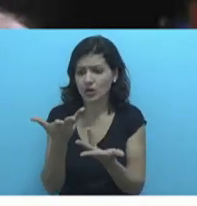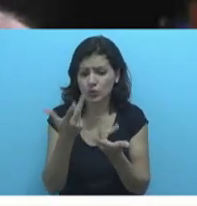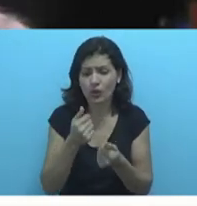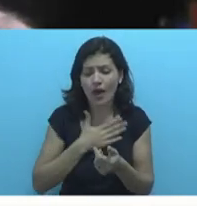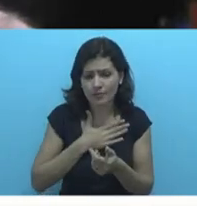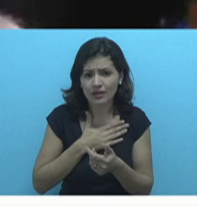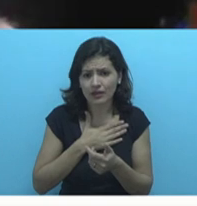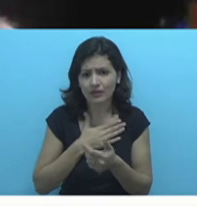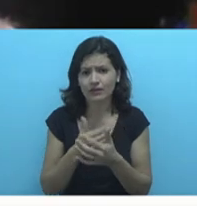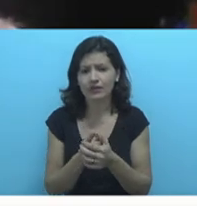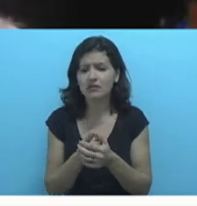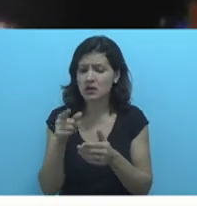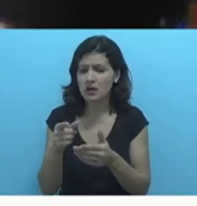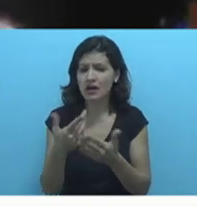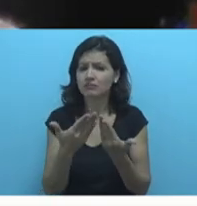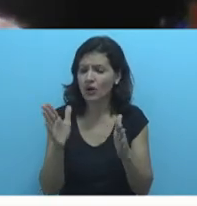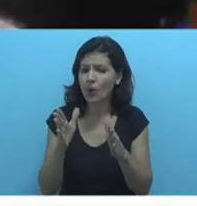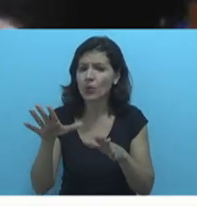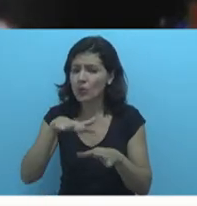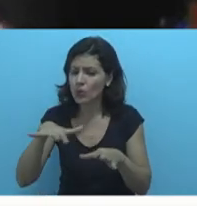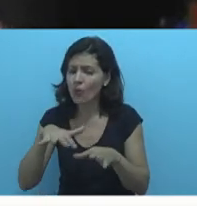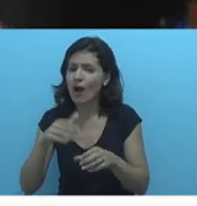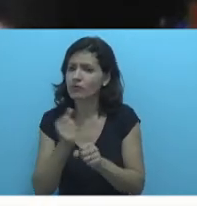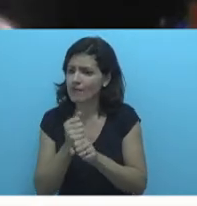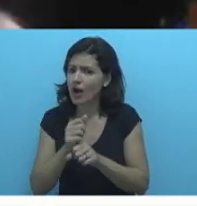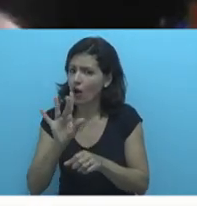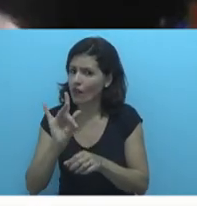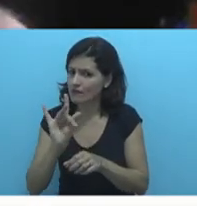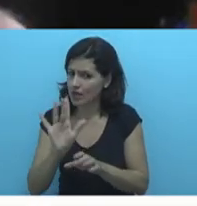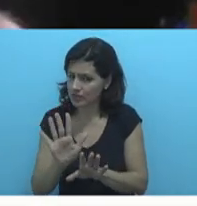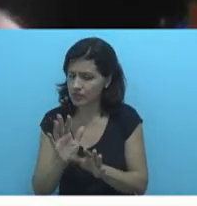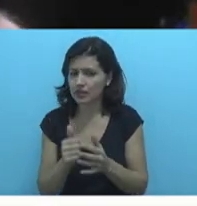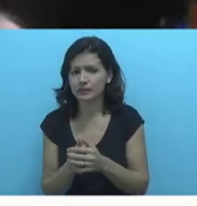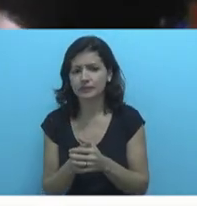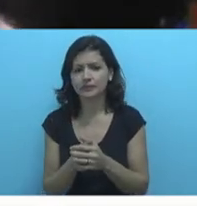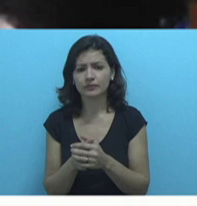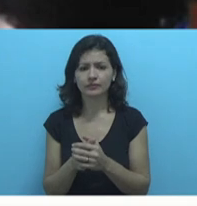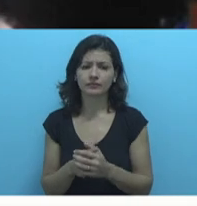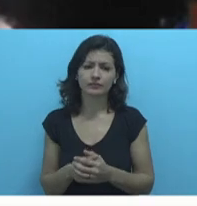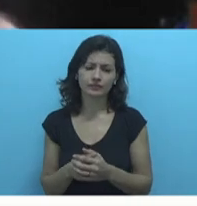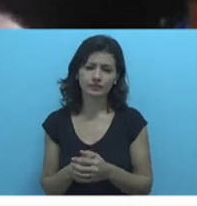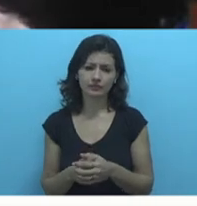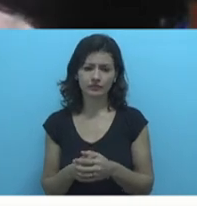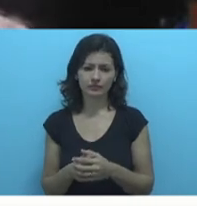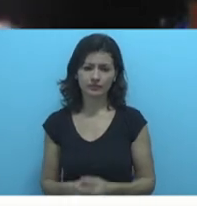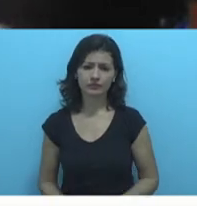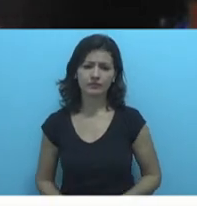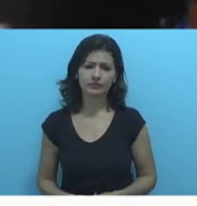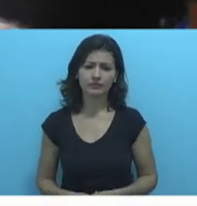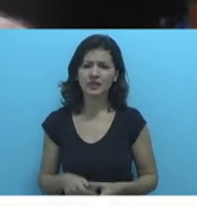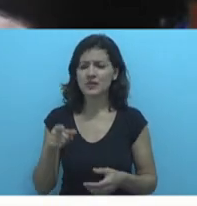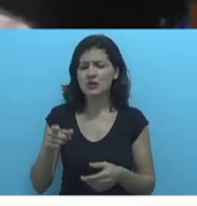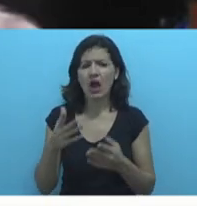abrió la puerta y confió en mí para un lugar difícil de la gestión. Muchas veces durante las recorridas en las que me tocó